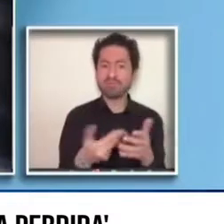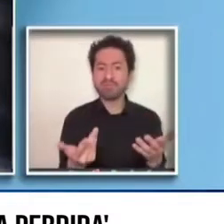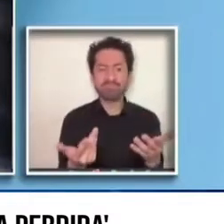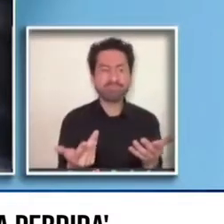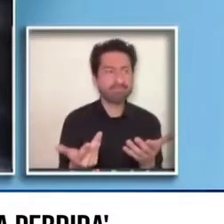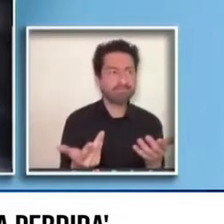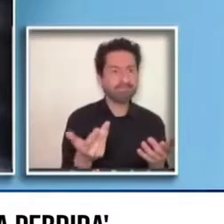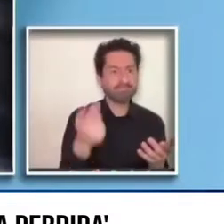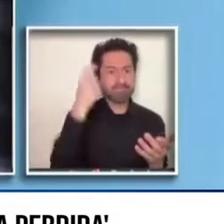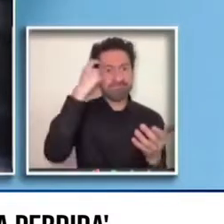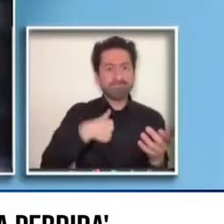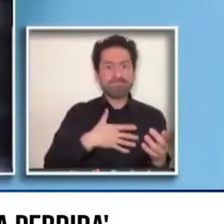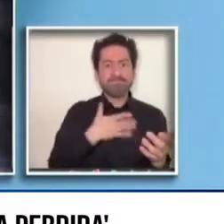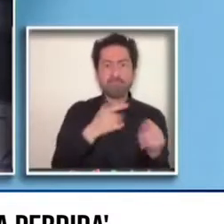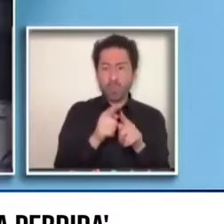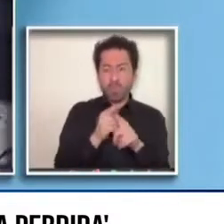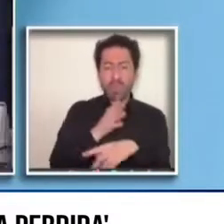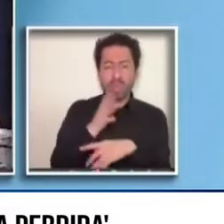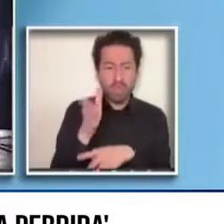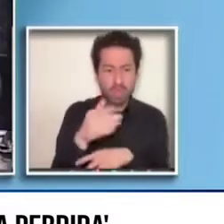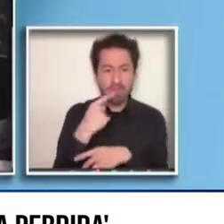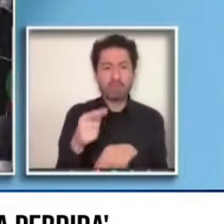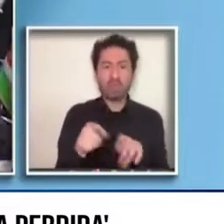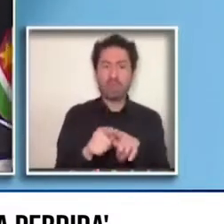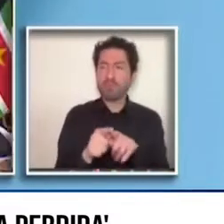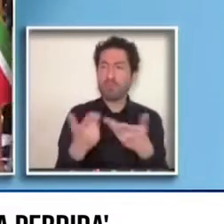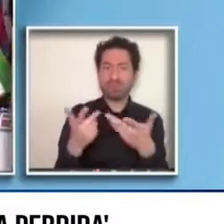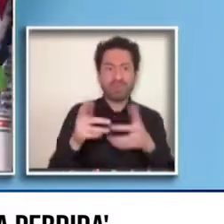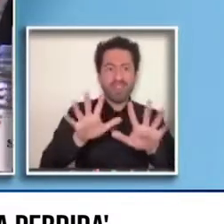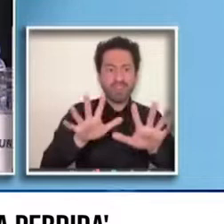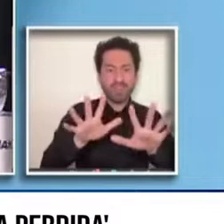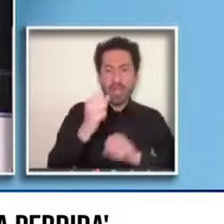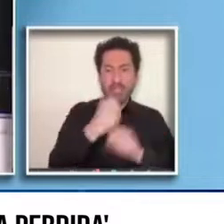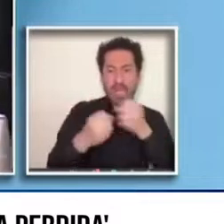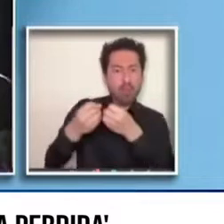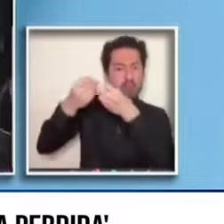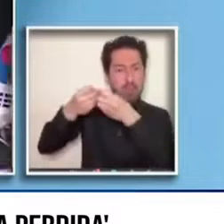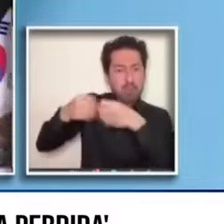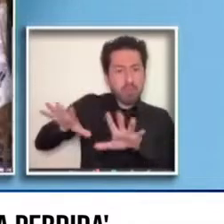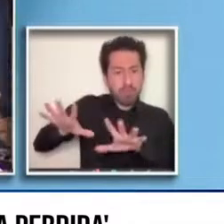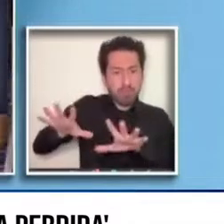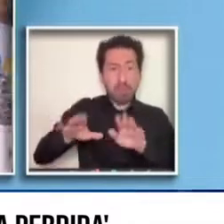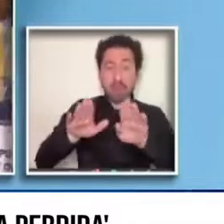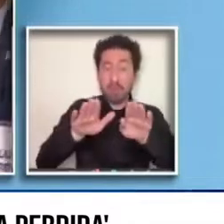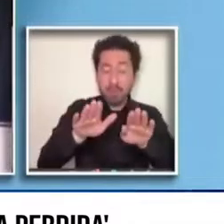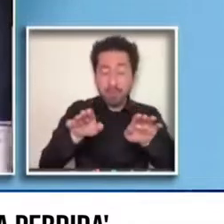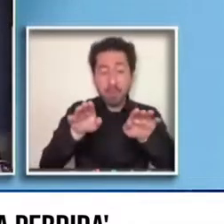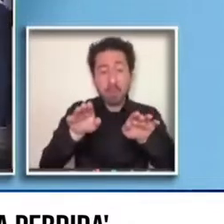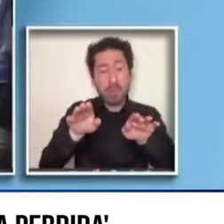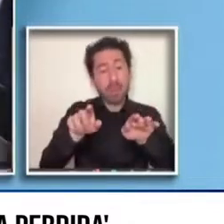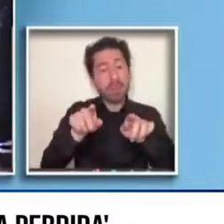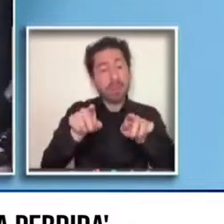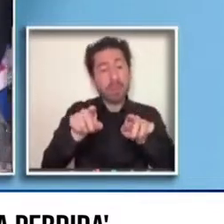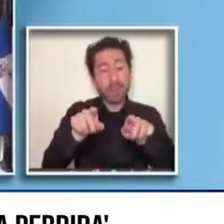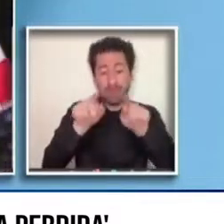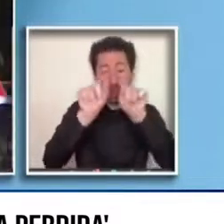El secretario ejecutivo de la Comisión Económica para América Latina y el Caribe, CEPAL, José Salazar, aseguró hoy que se